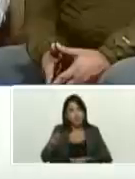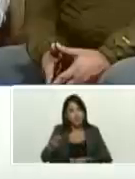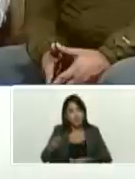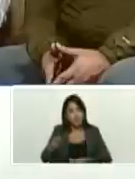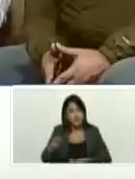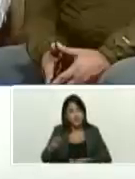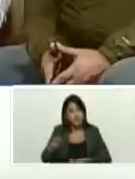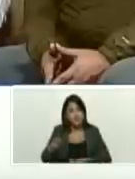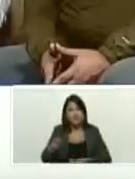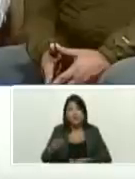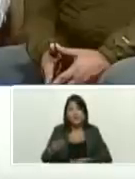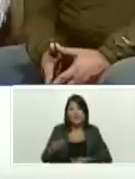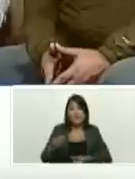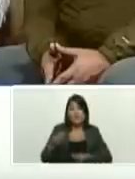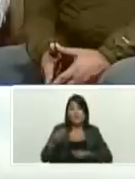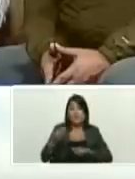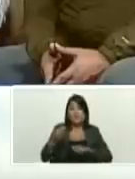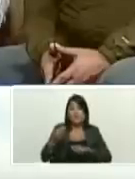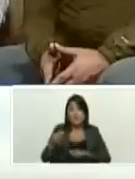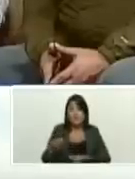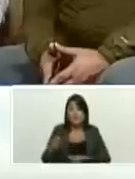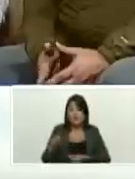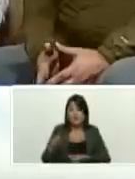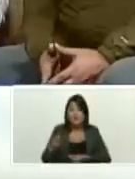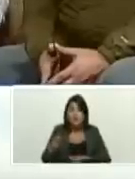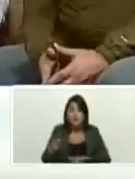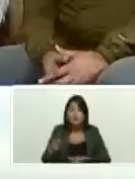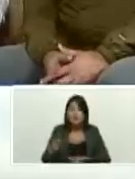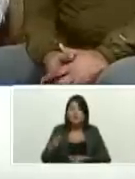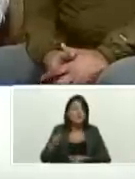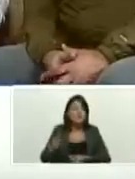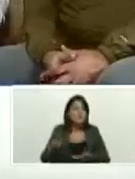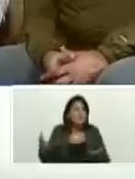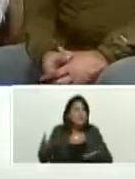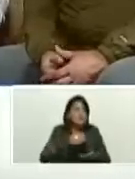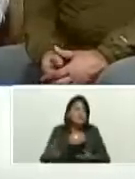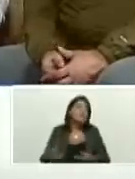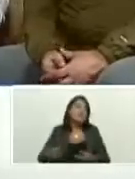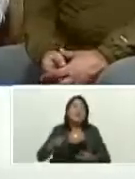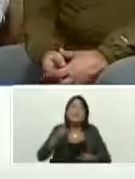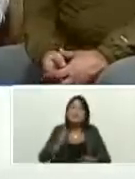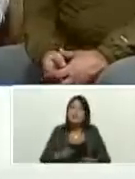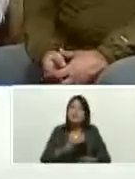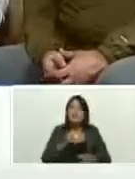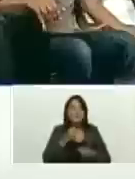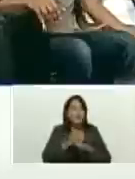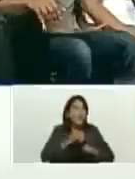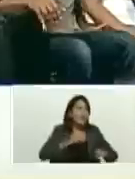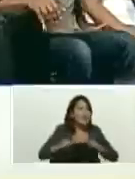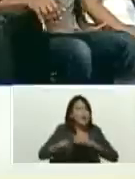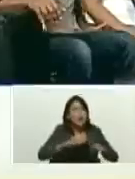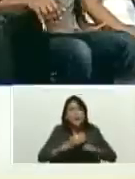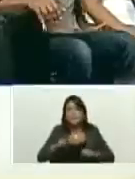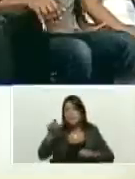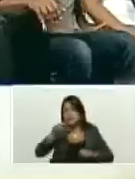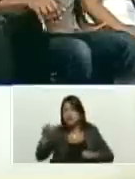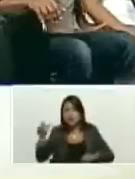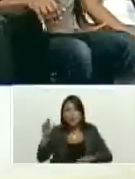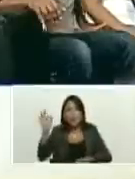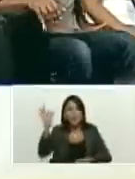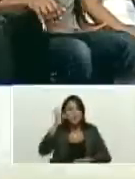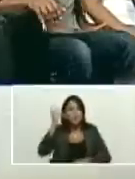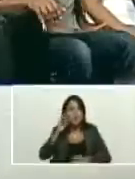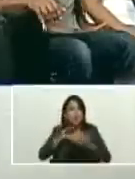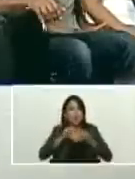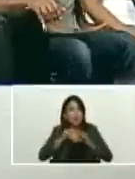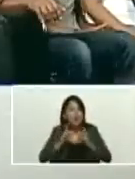Pero apenas empieza el camino, porque hay que construir poder comunal, hay que construir su consejo comunal,